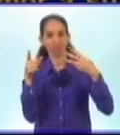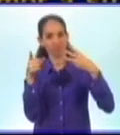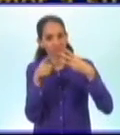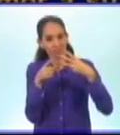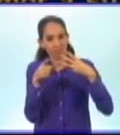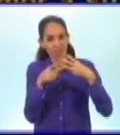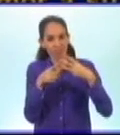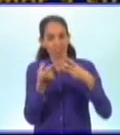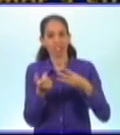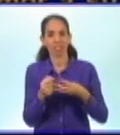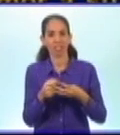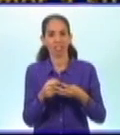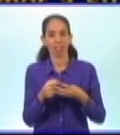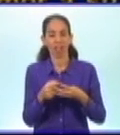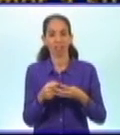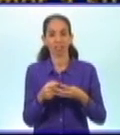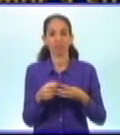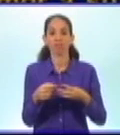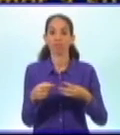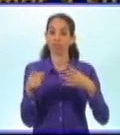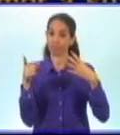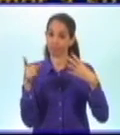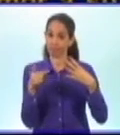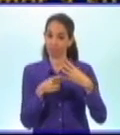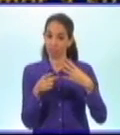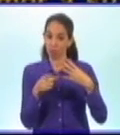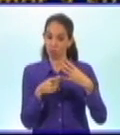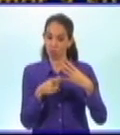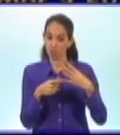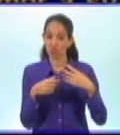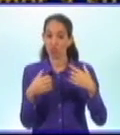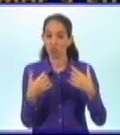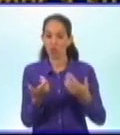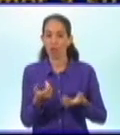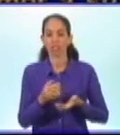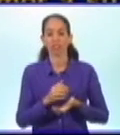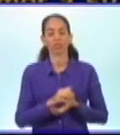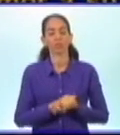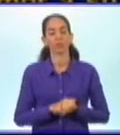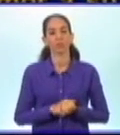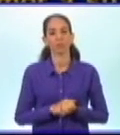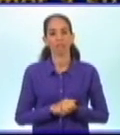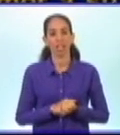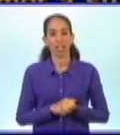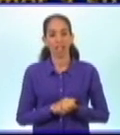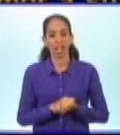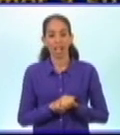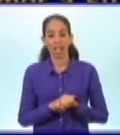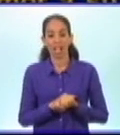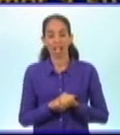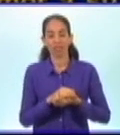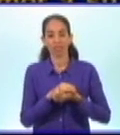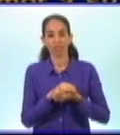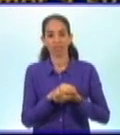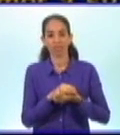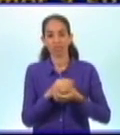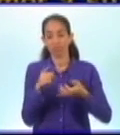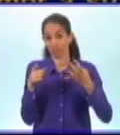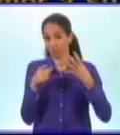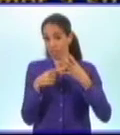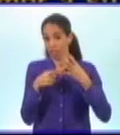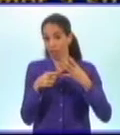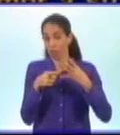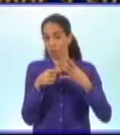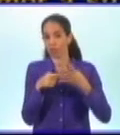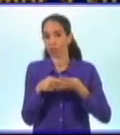tú. El cansancio del niño se debía a la distancia, al camino difícil y el peso de su hermanito. El niño llevaba con alegría